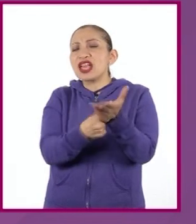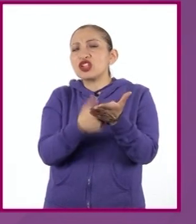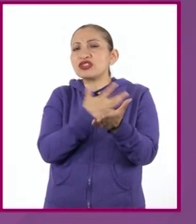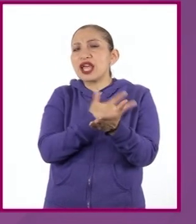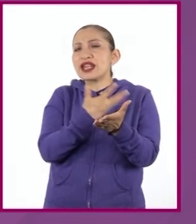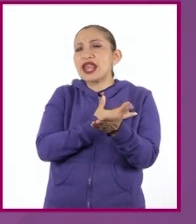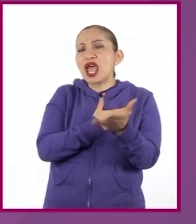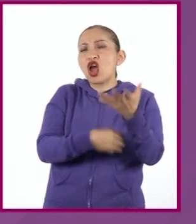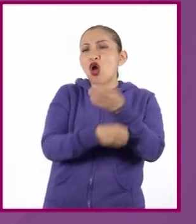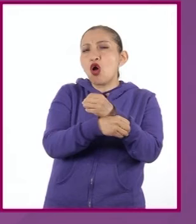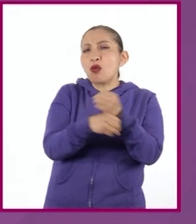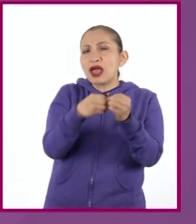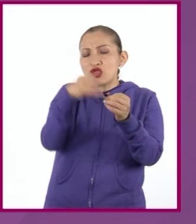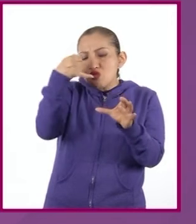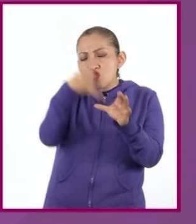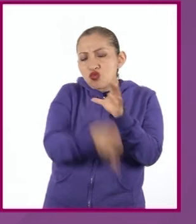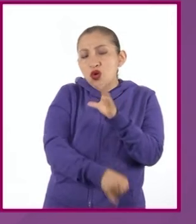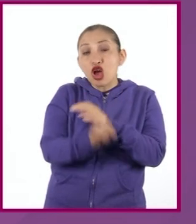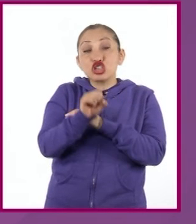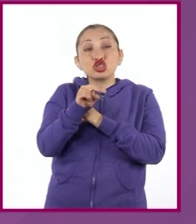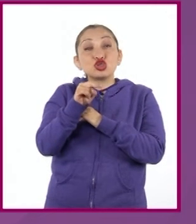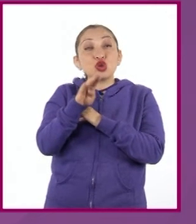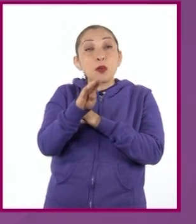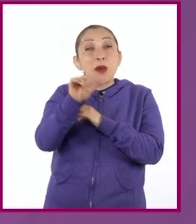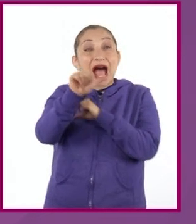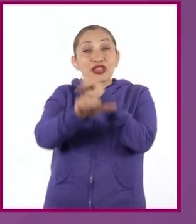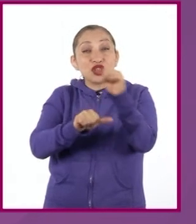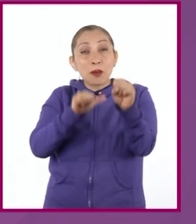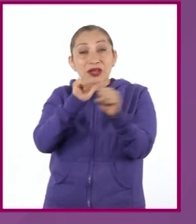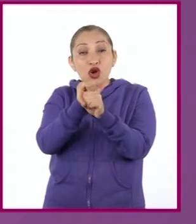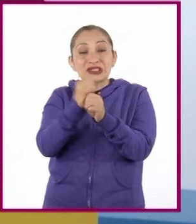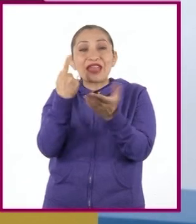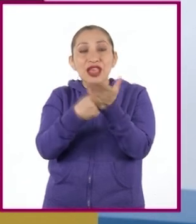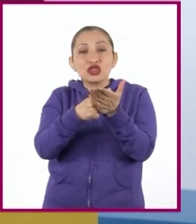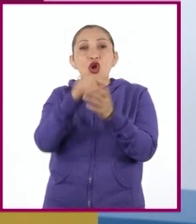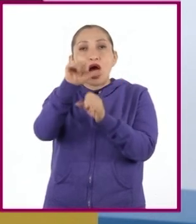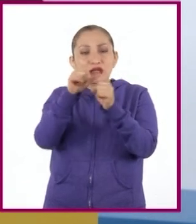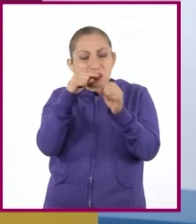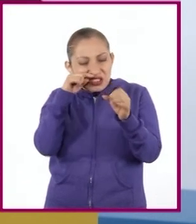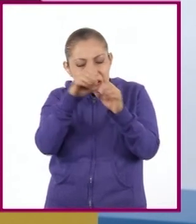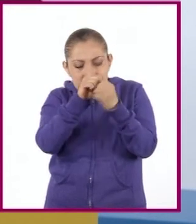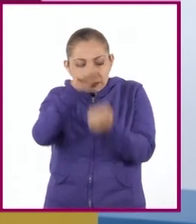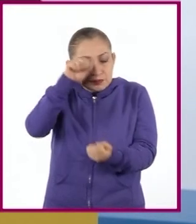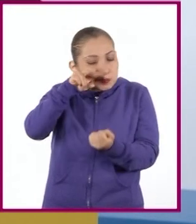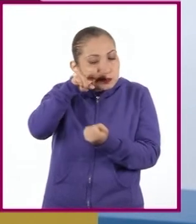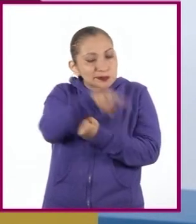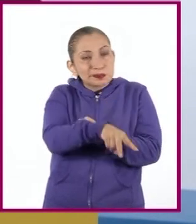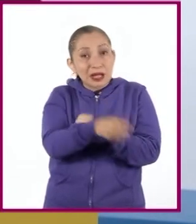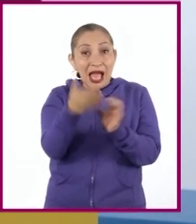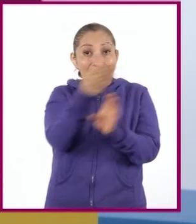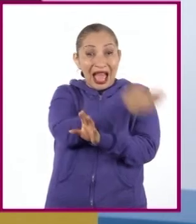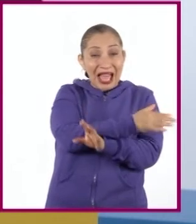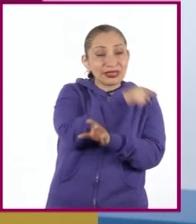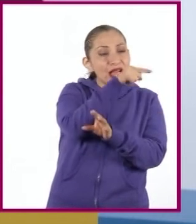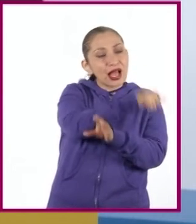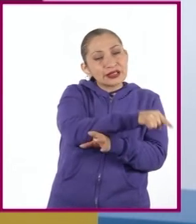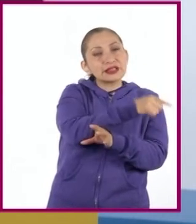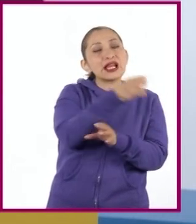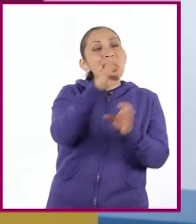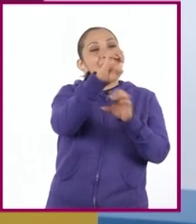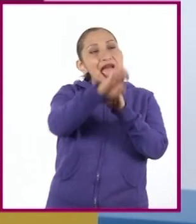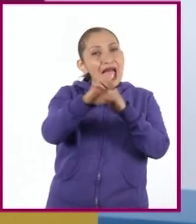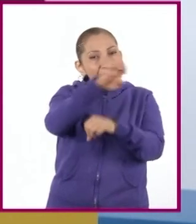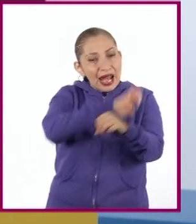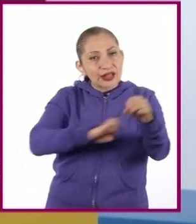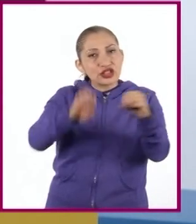materia a niveles subatómicos, es decir, dentro de los átomos. En los modelos anteriores, se proponía que los